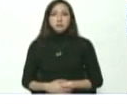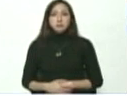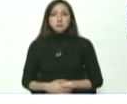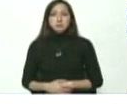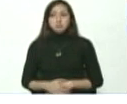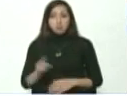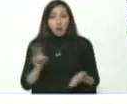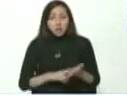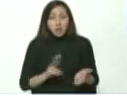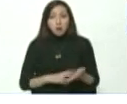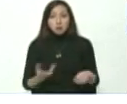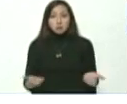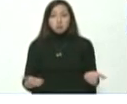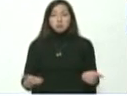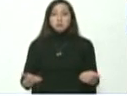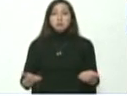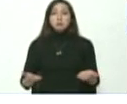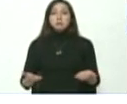¿Verdad?